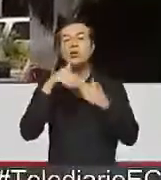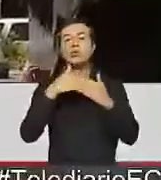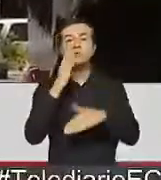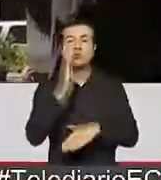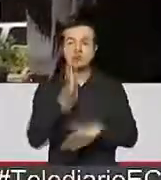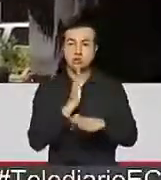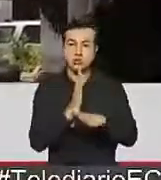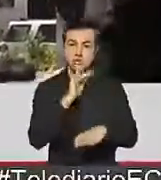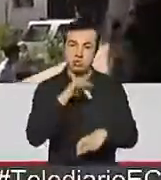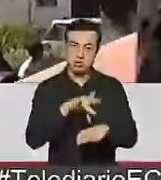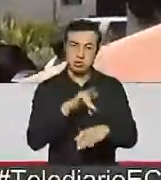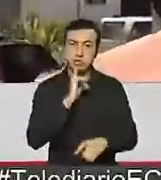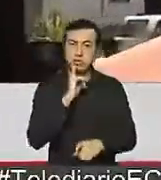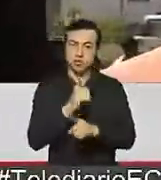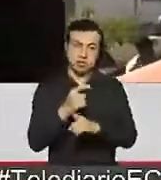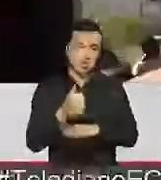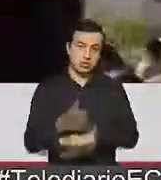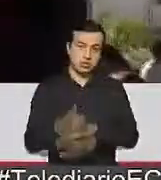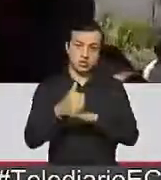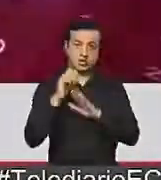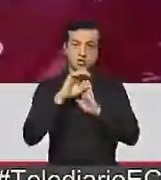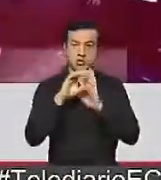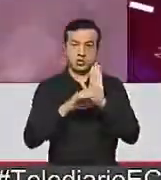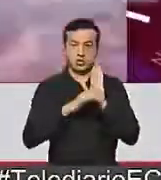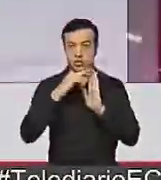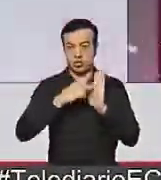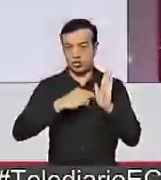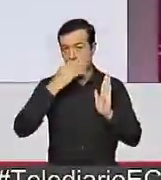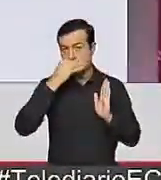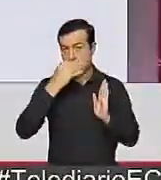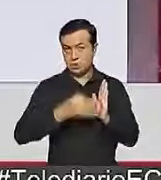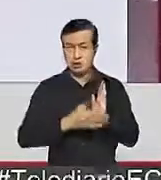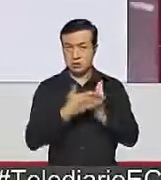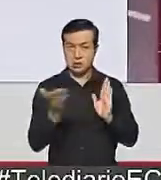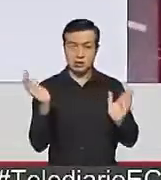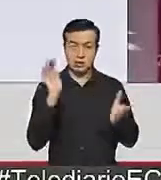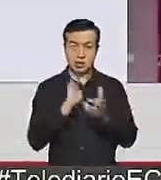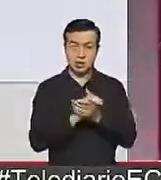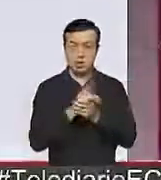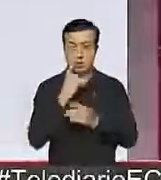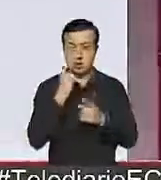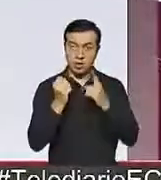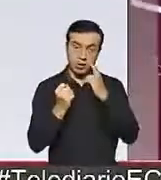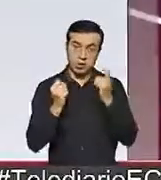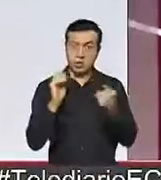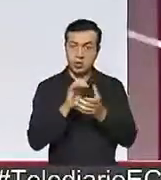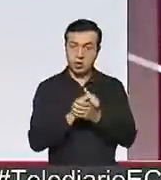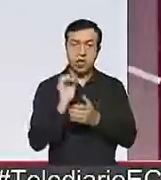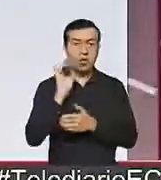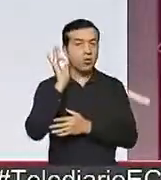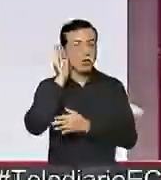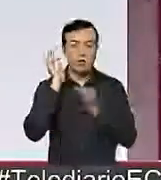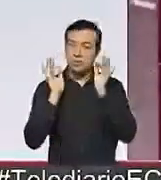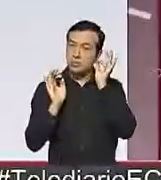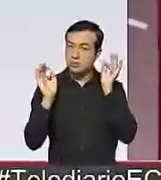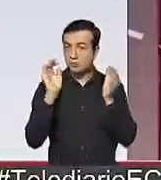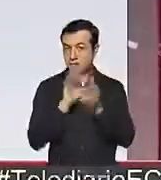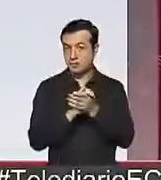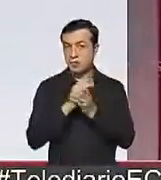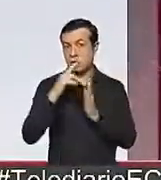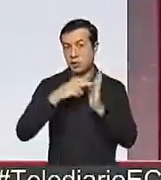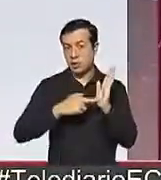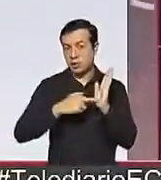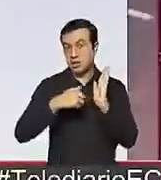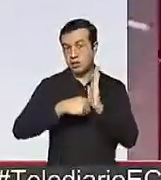tras publicarse la sentencia de la Corte Constitucional en el registro oficial que da paso al matrimonio civil igualitario. En un comunicado difundido por el registro civil,